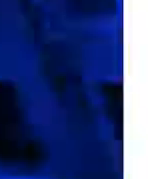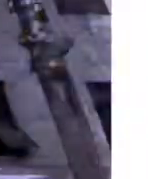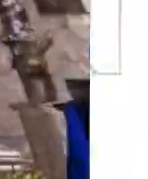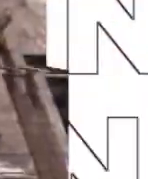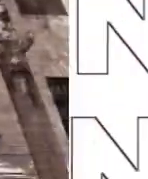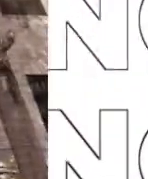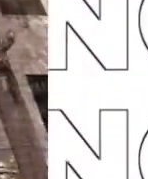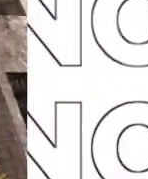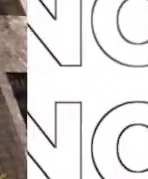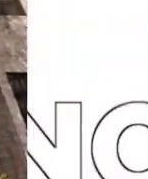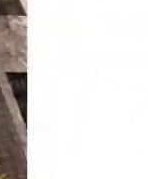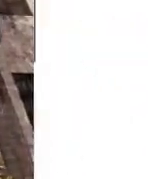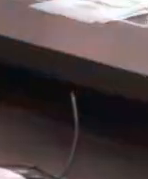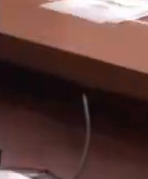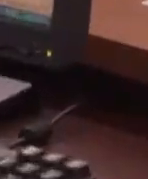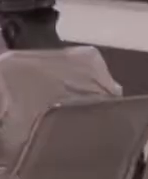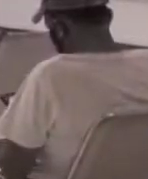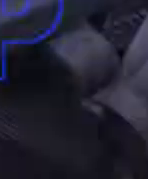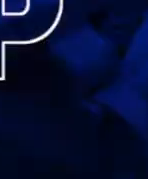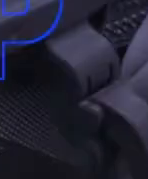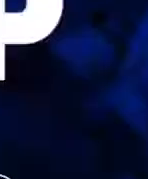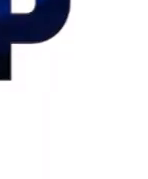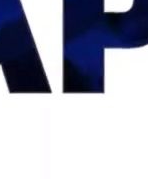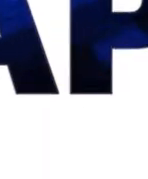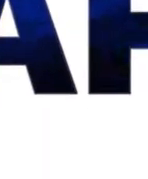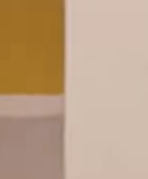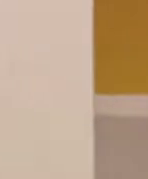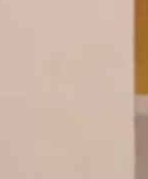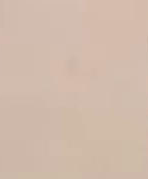para mí i